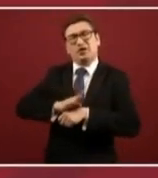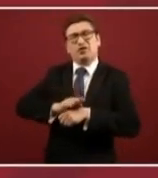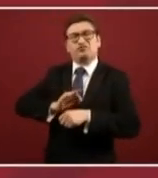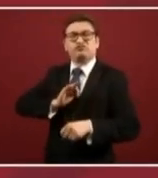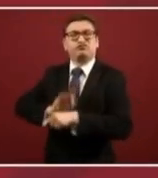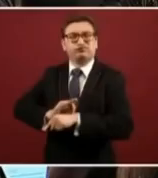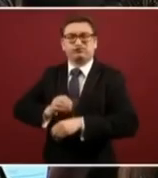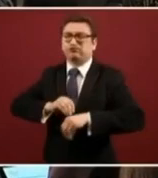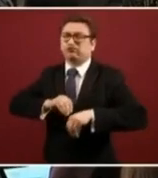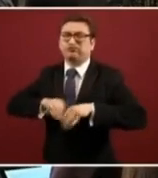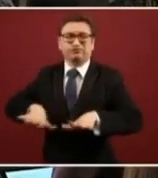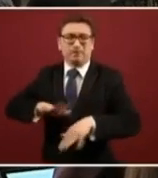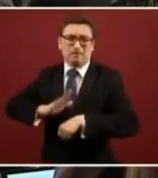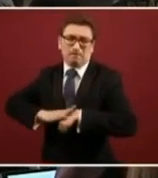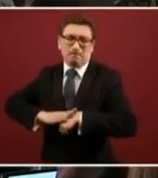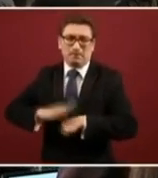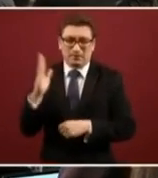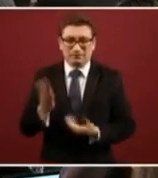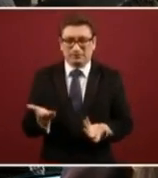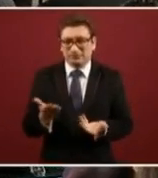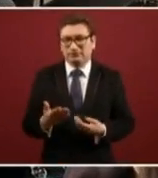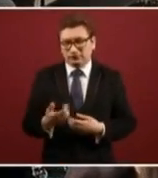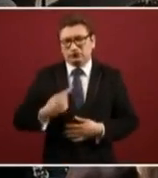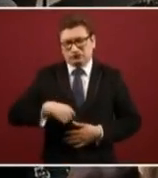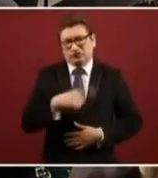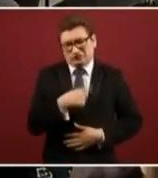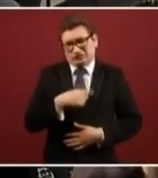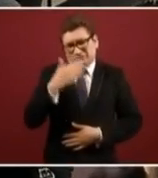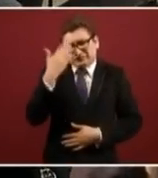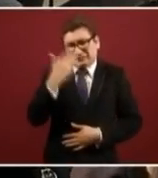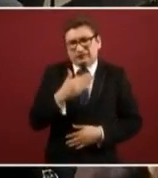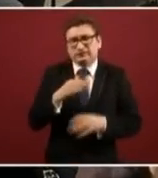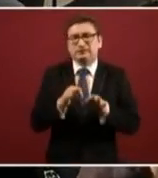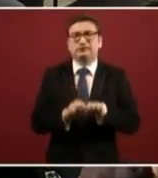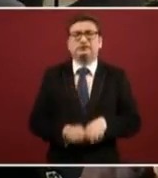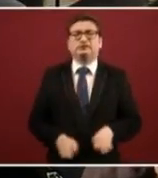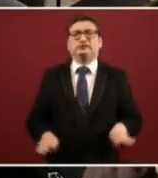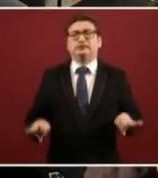importa la producción de